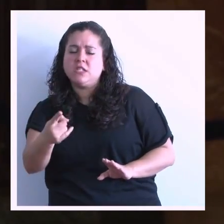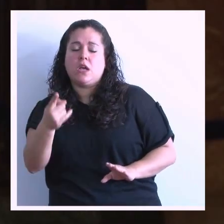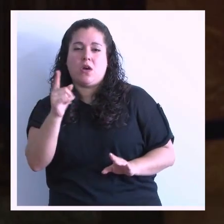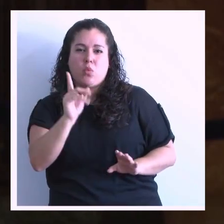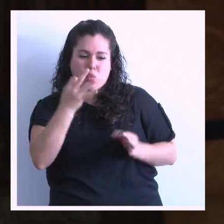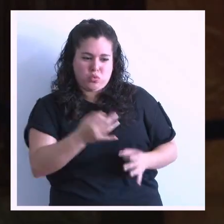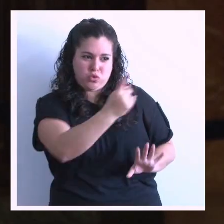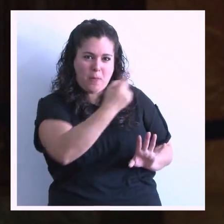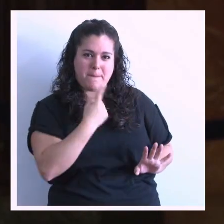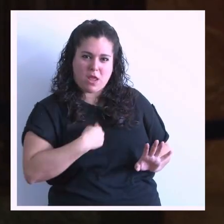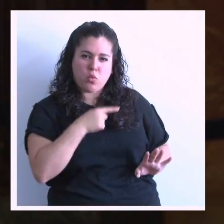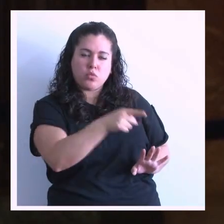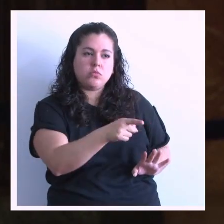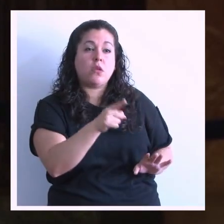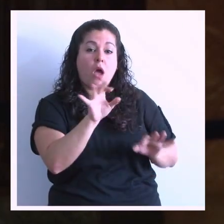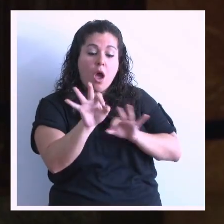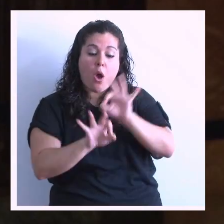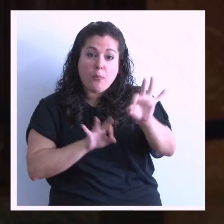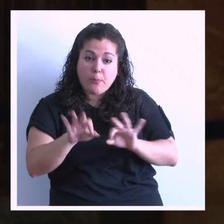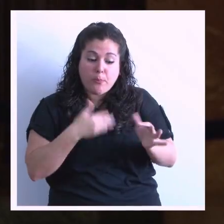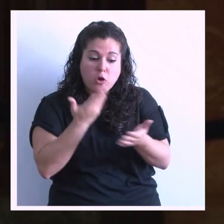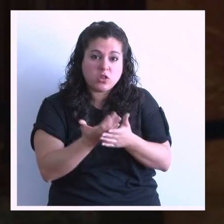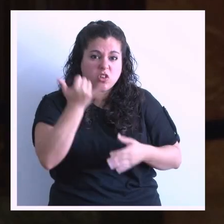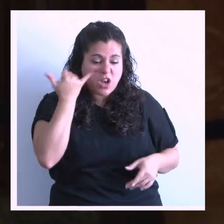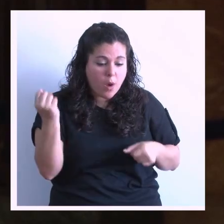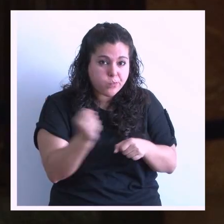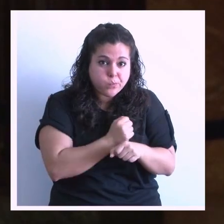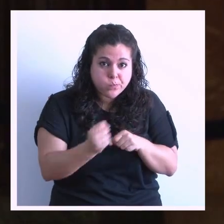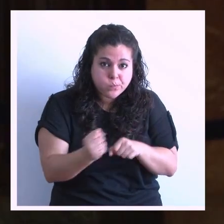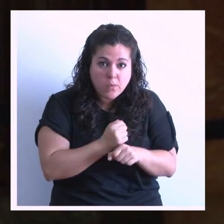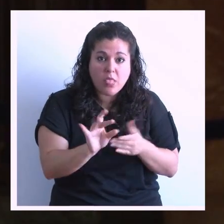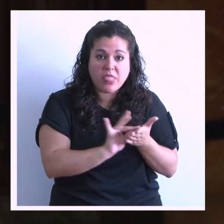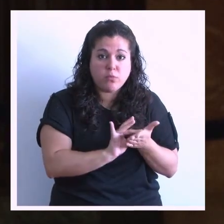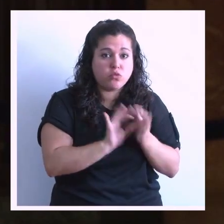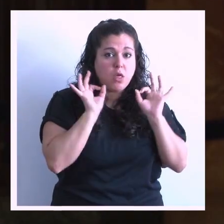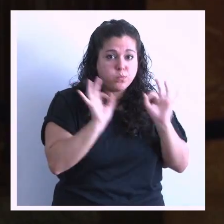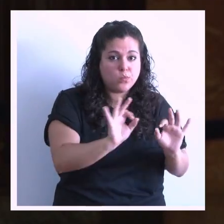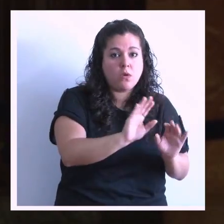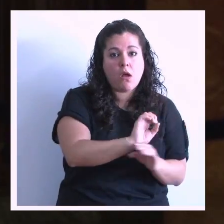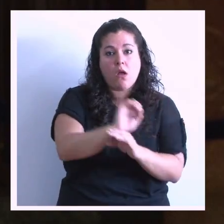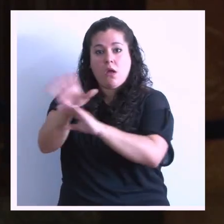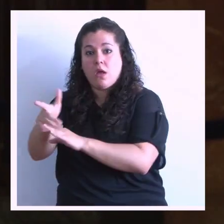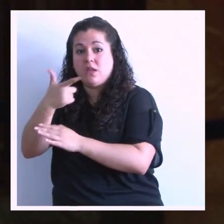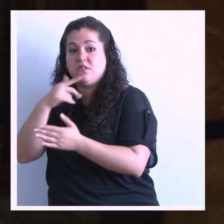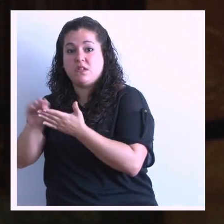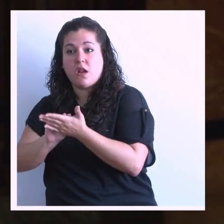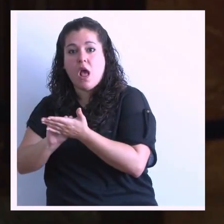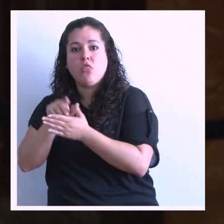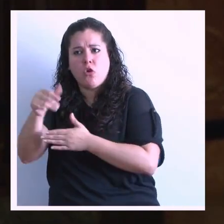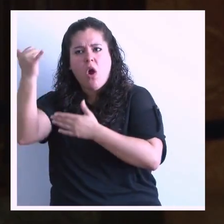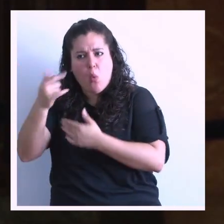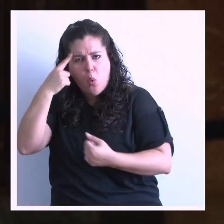artículo 5 de la ley que le da origen para que se pueda, para que el gas licuado